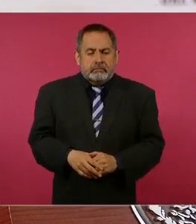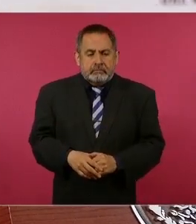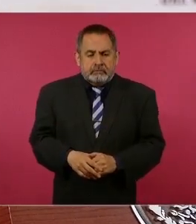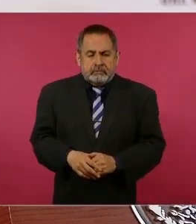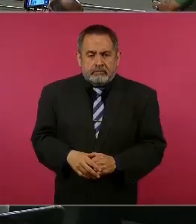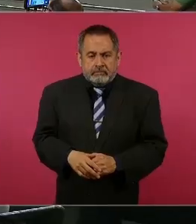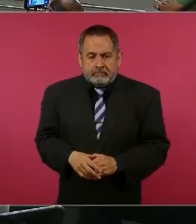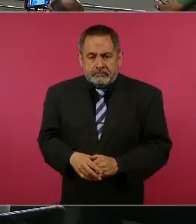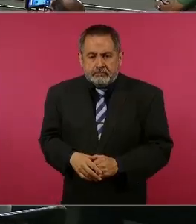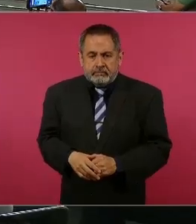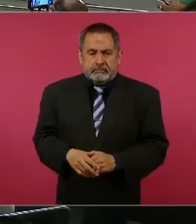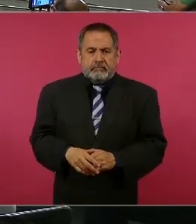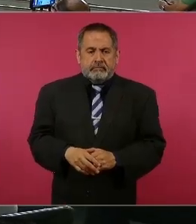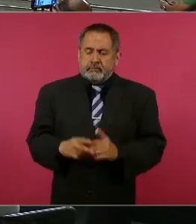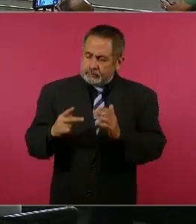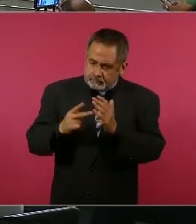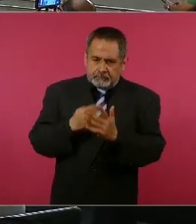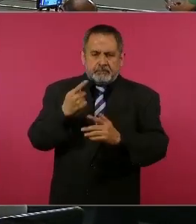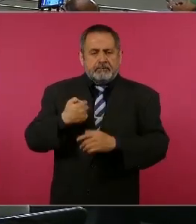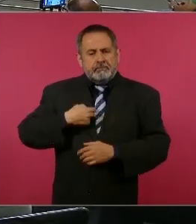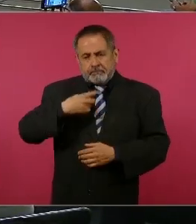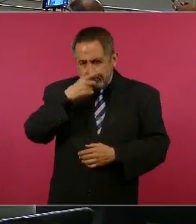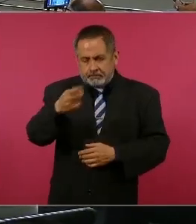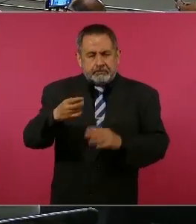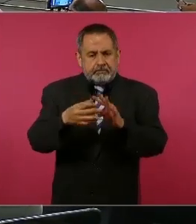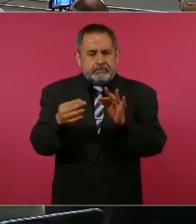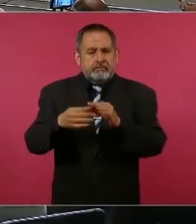es, repito,